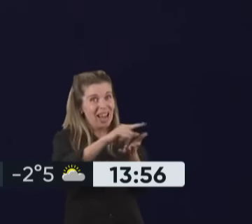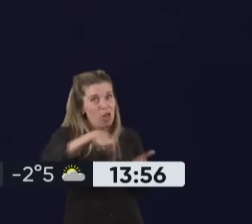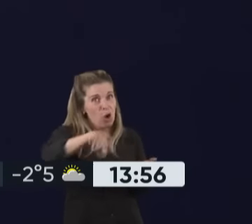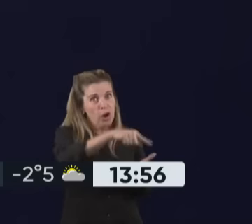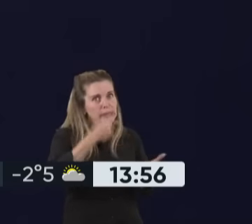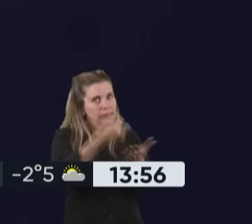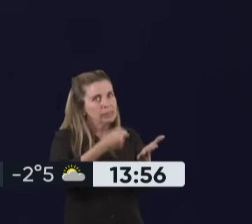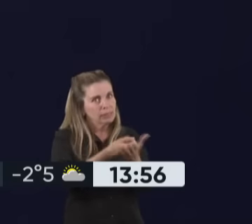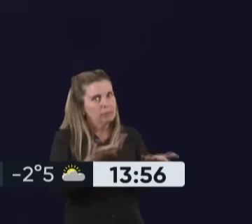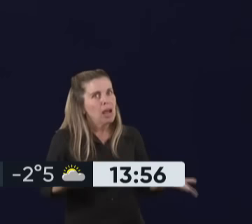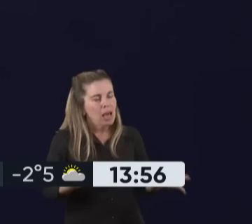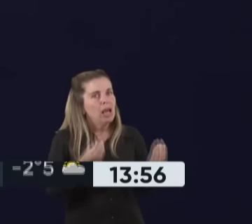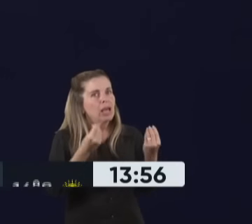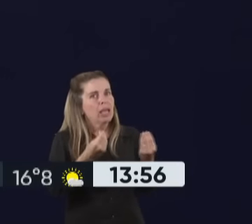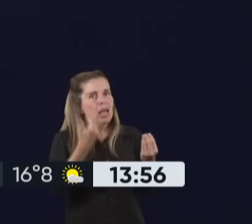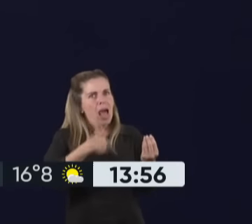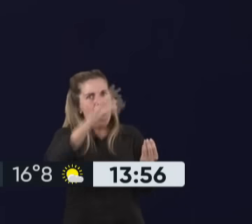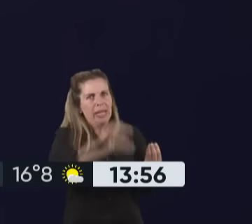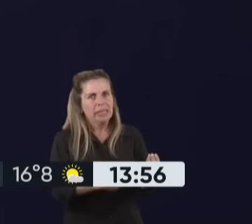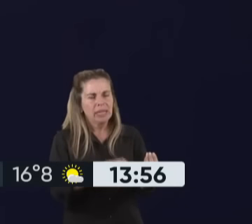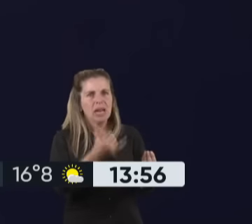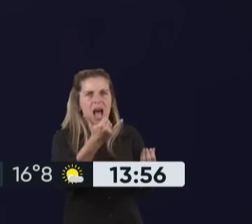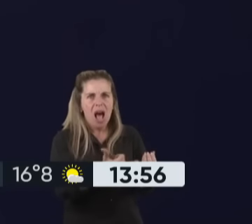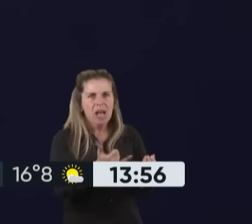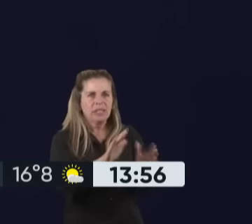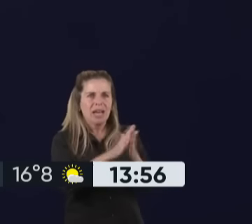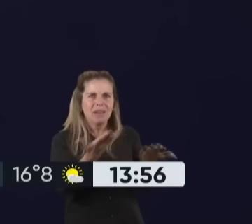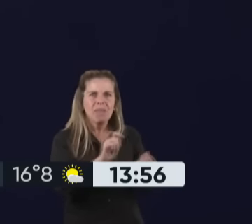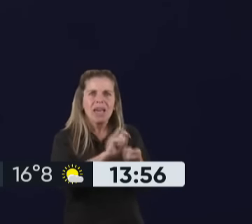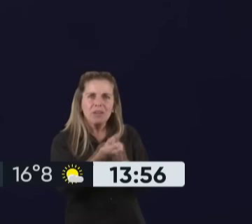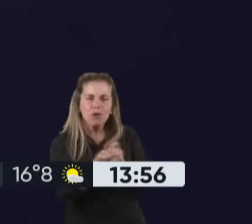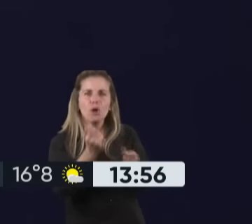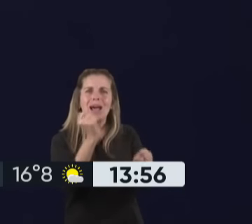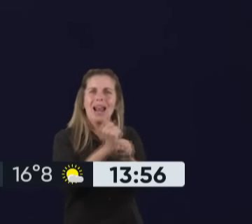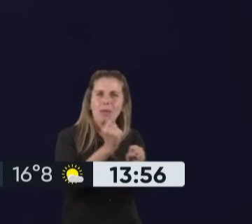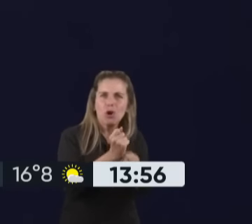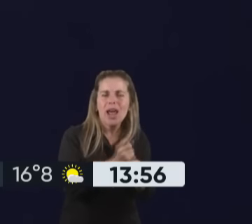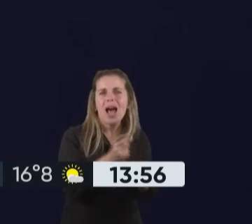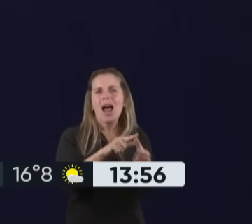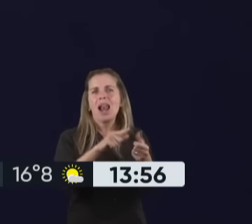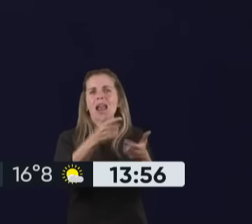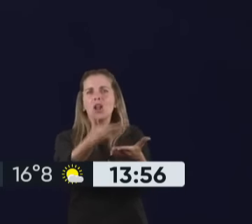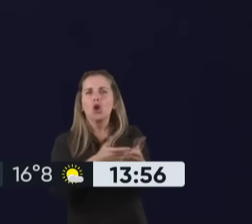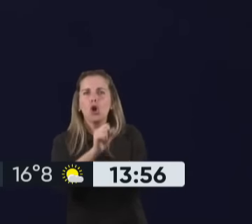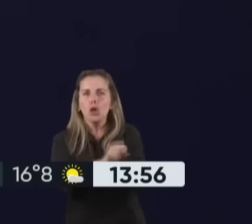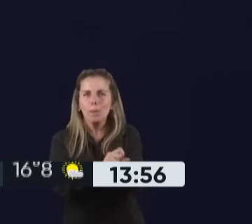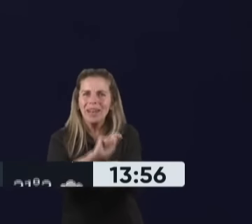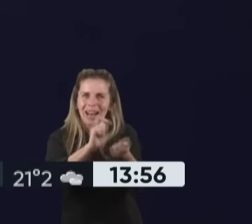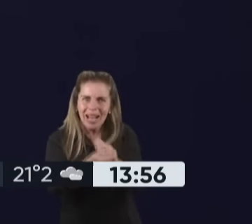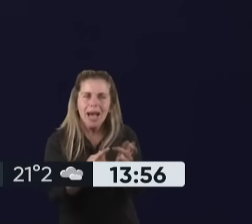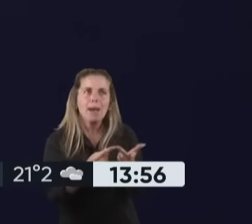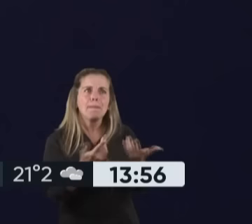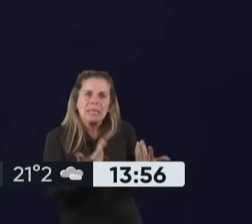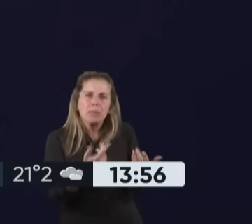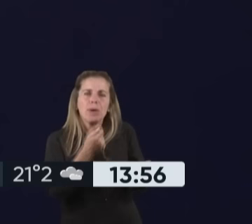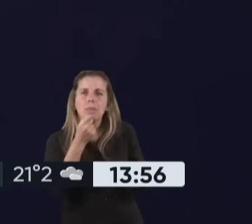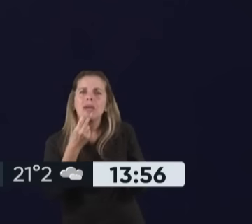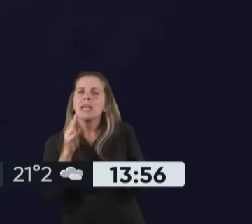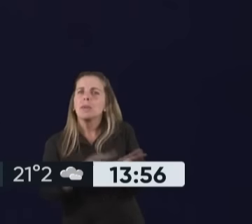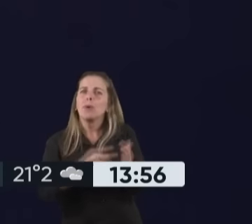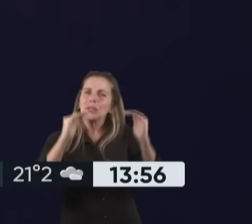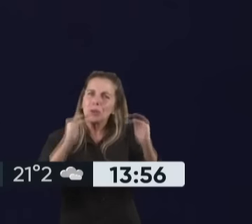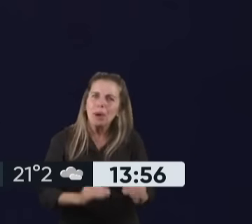país tenga reforma laboral, reforma del Código Penal, para que tenga baja de impuestos, para